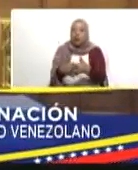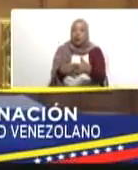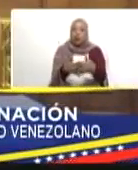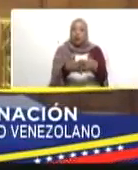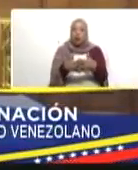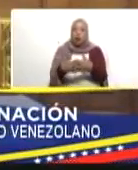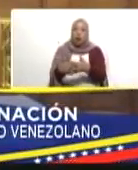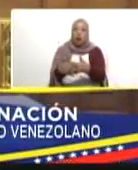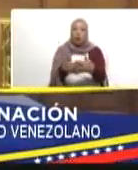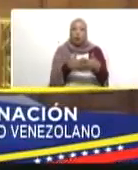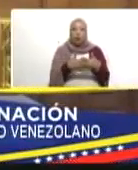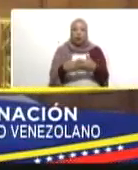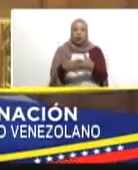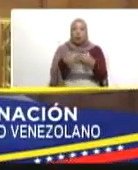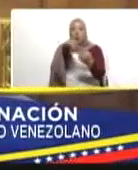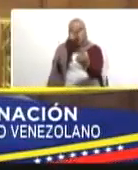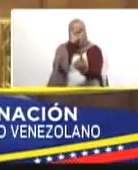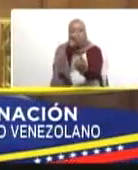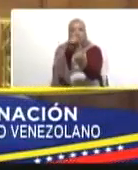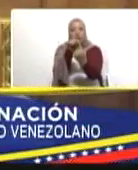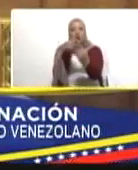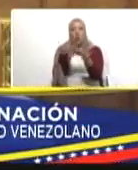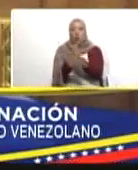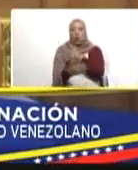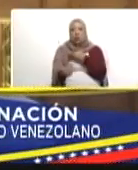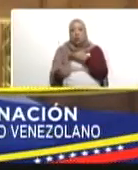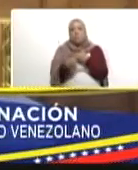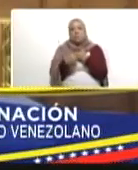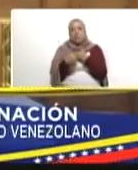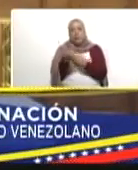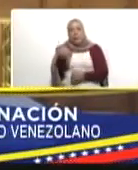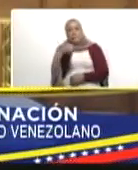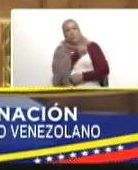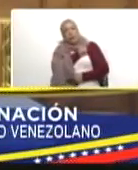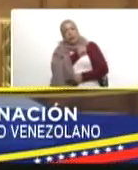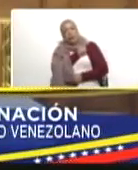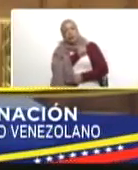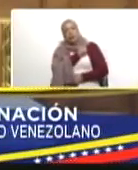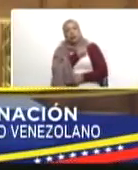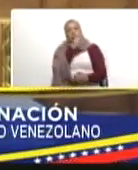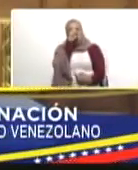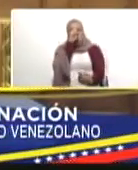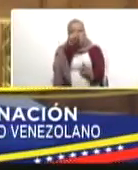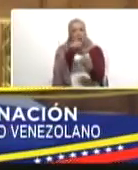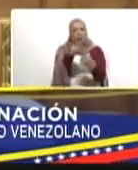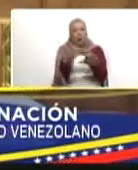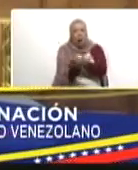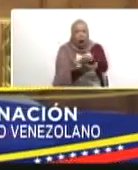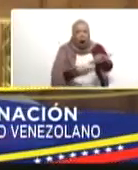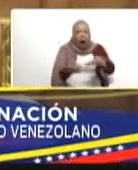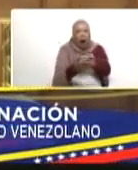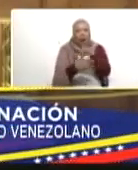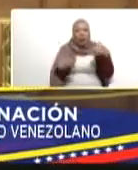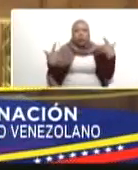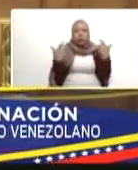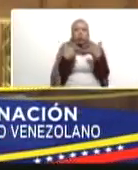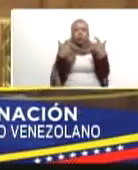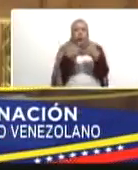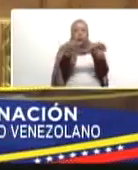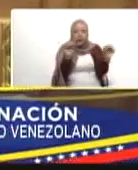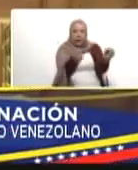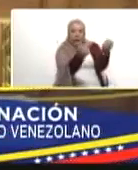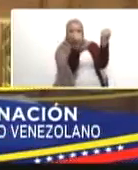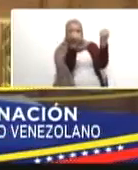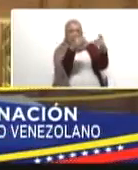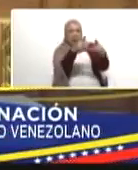estadounidense objetivo asesinato objetivo conmoción objetivo tratar de